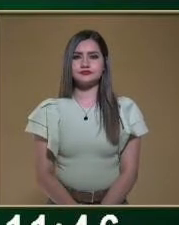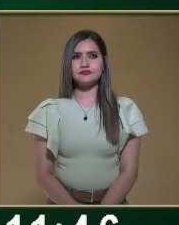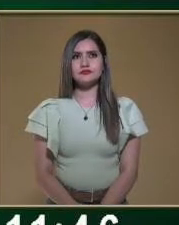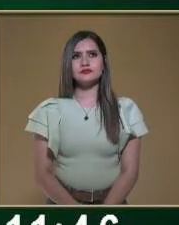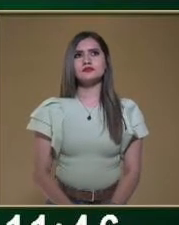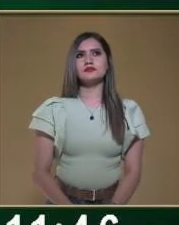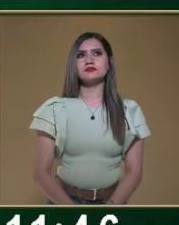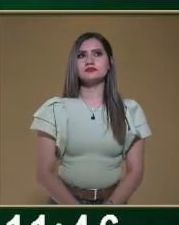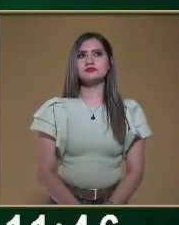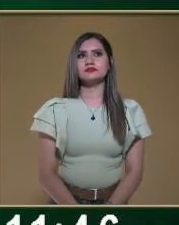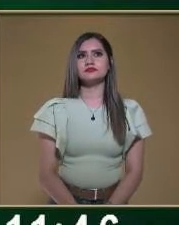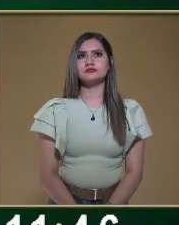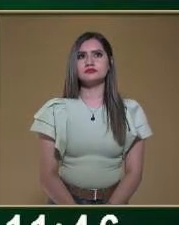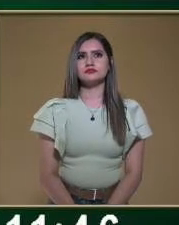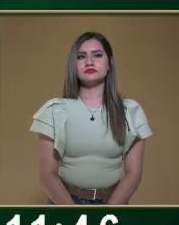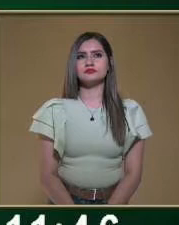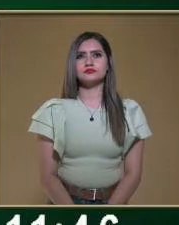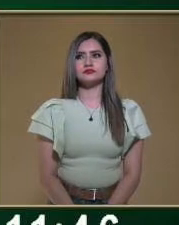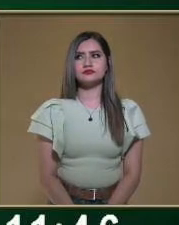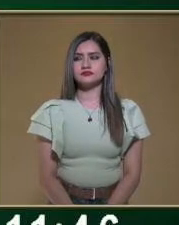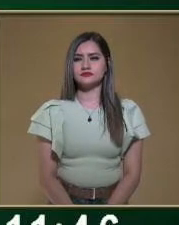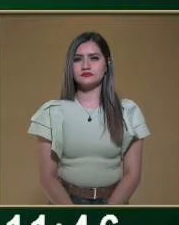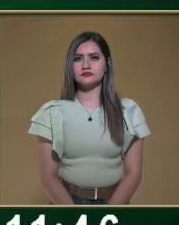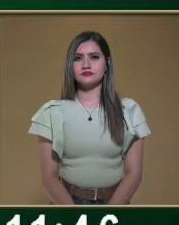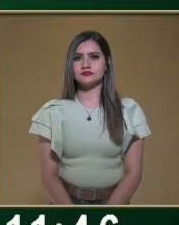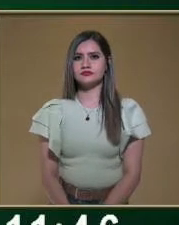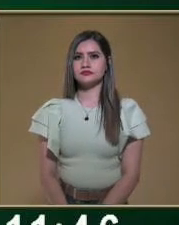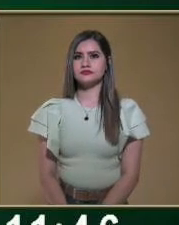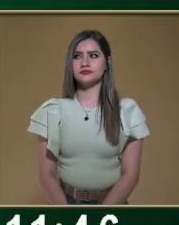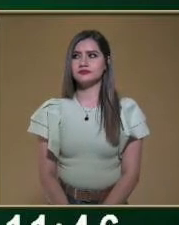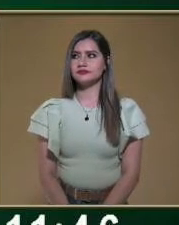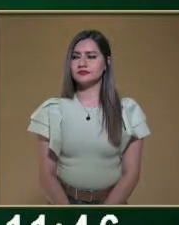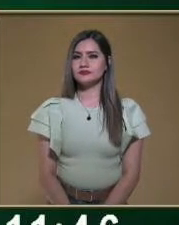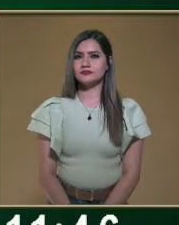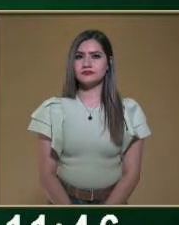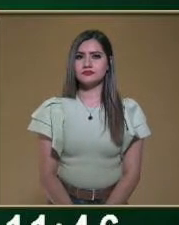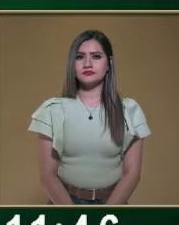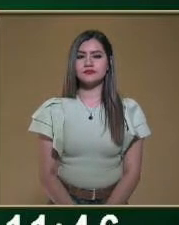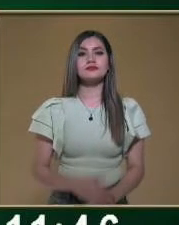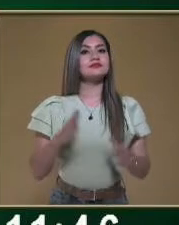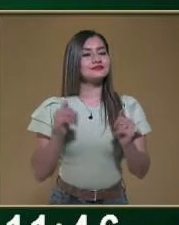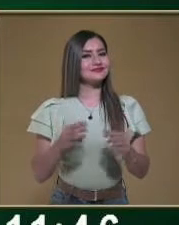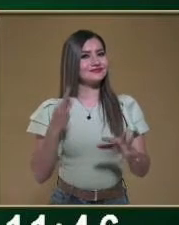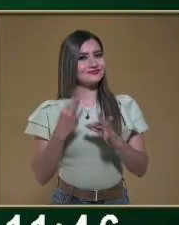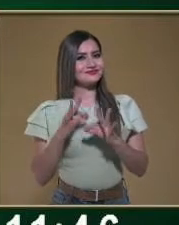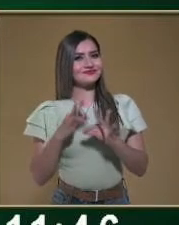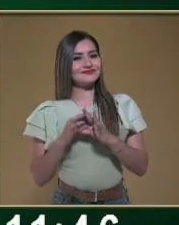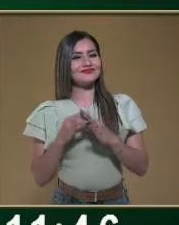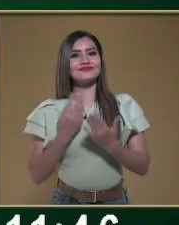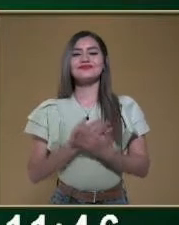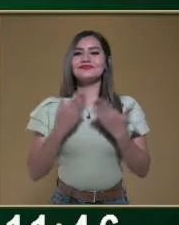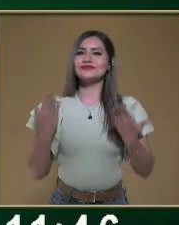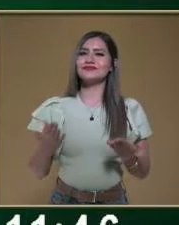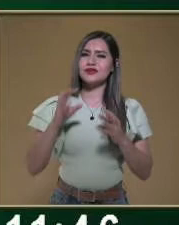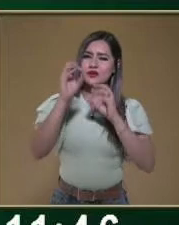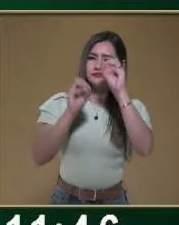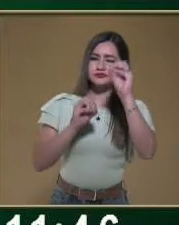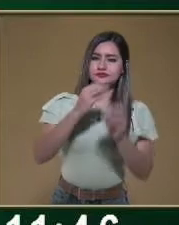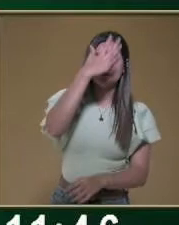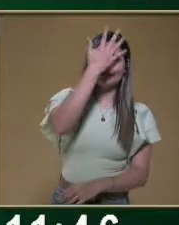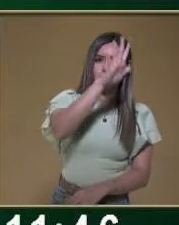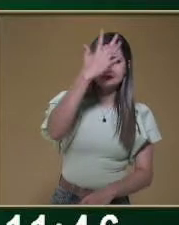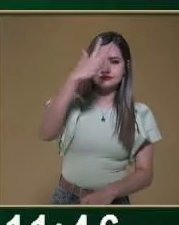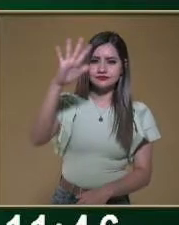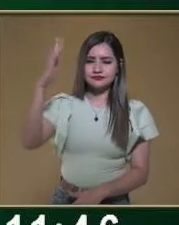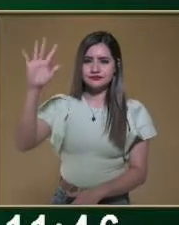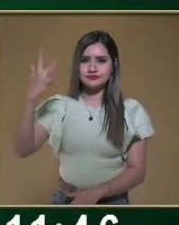horizontal y las columnas las que están en forma vertical, ¿verdad? Entonces ahí tenemos los números y van acomodados de 10 en 10. Bueno,